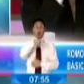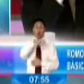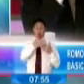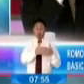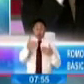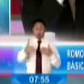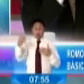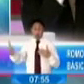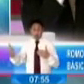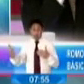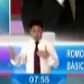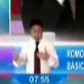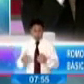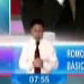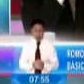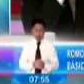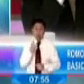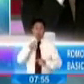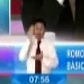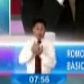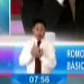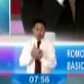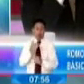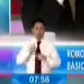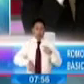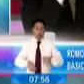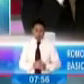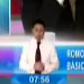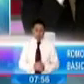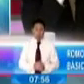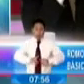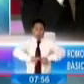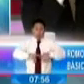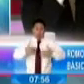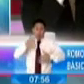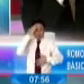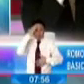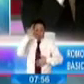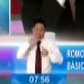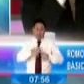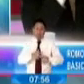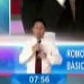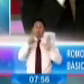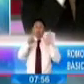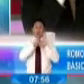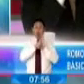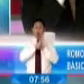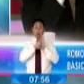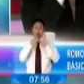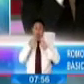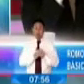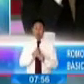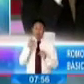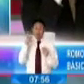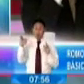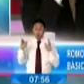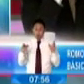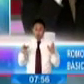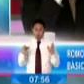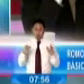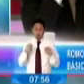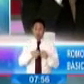en vigencia de la ley, ¿no es cierto? No se pueden suspender estos servicios. Pero ya sabemos que entra en vigencia la ley, que no me van a cortar los servicios